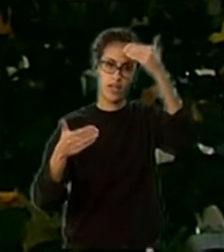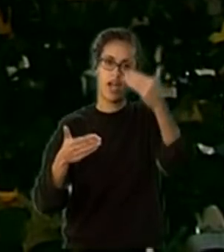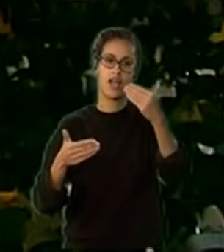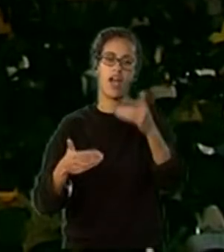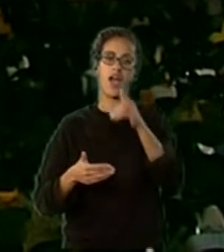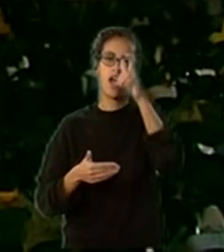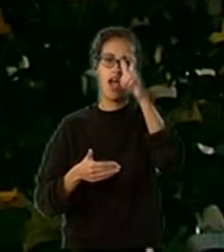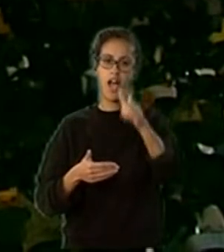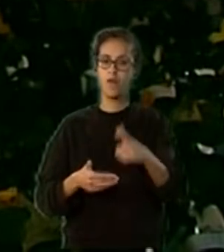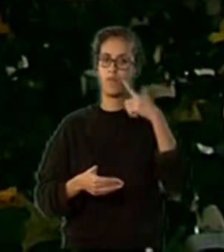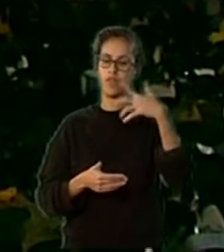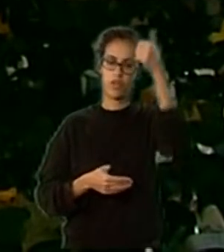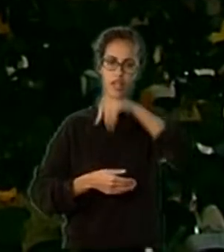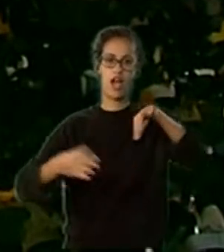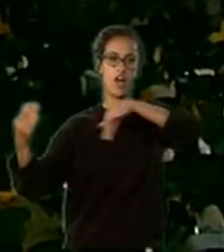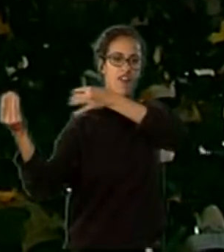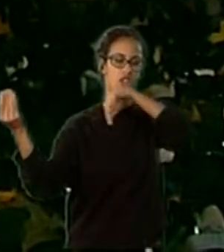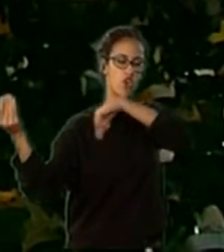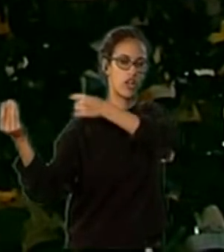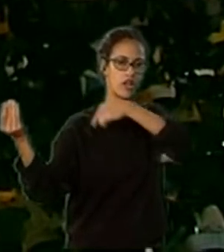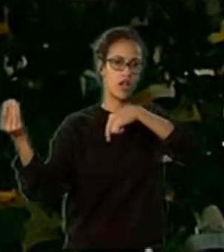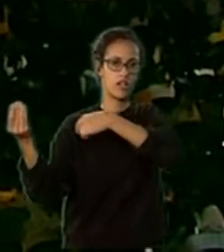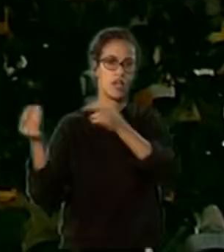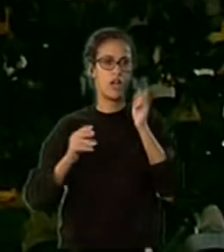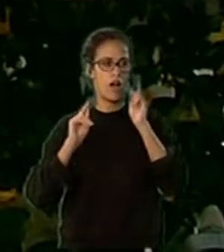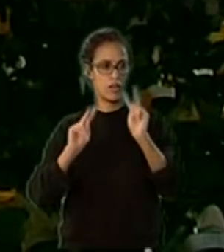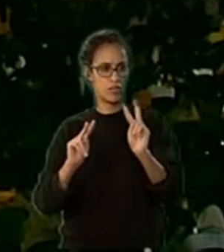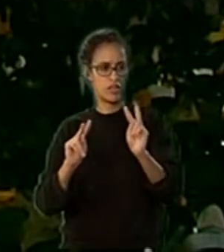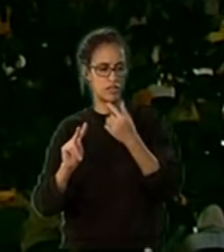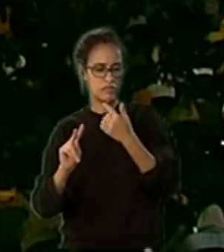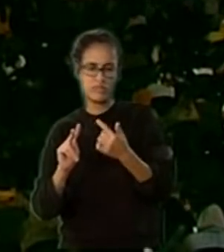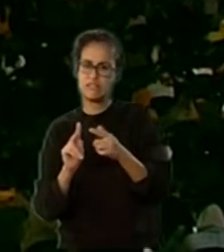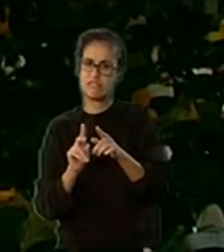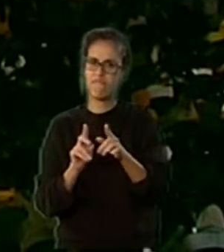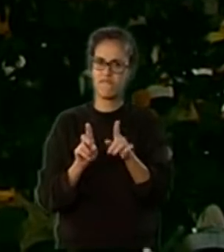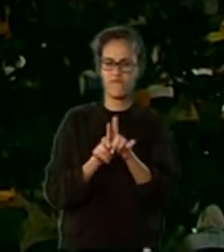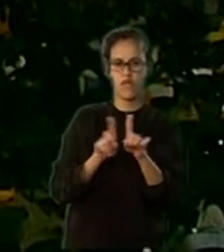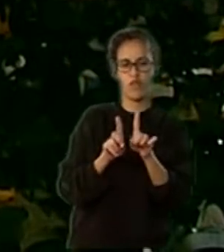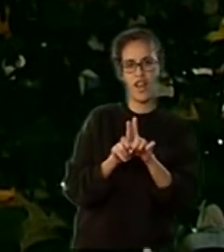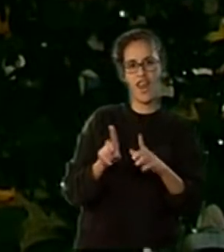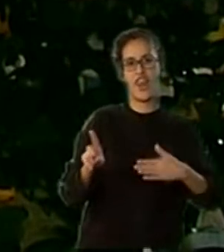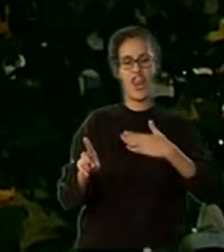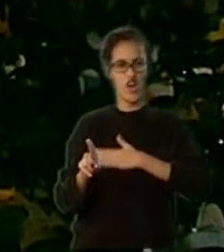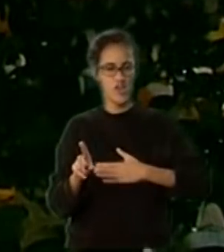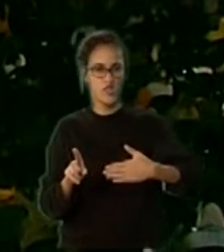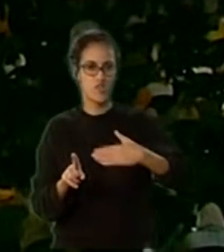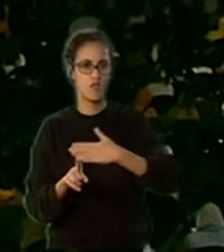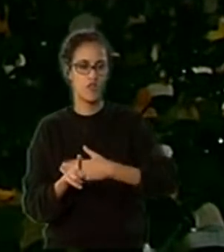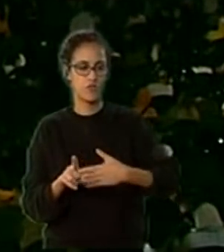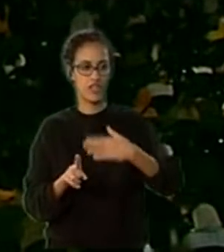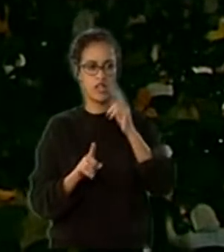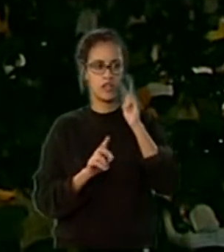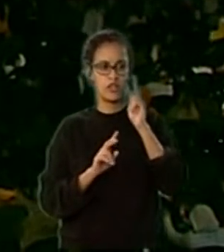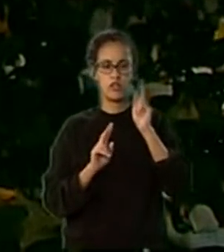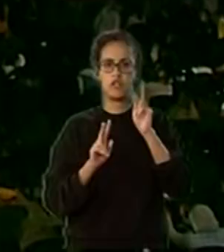arpas a los ambos lados, que aunque se le ve como con pinta un poco incómodo al tener ese aire, pues es cierto que se le ve como